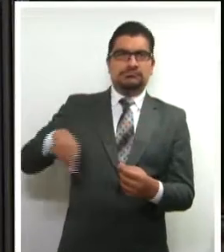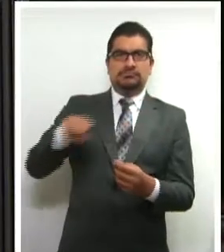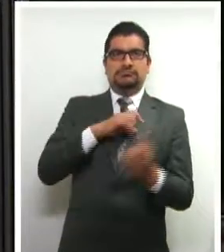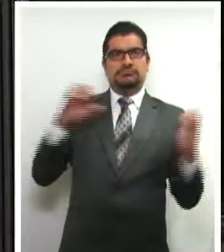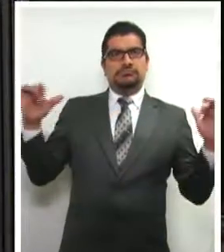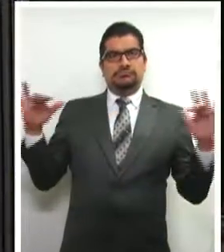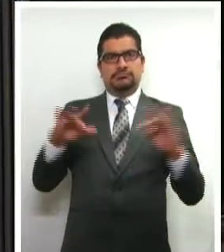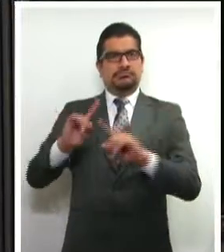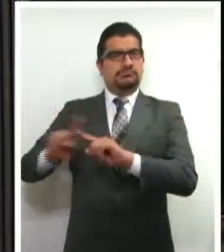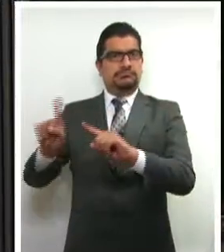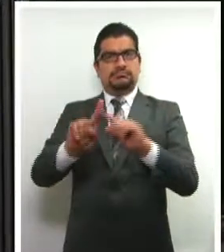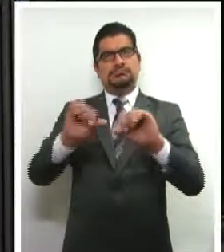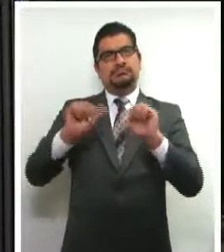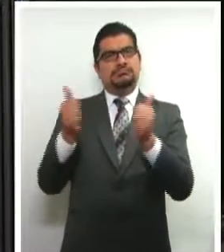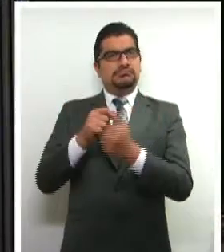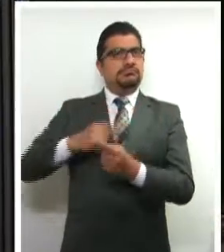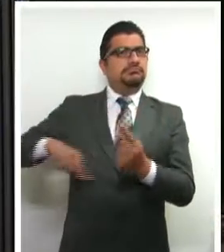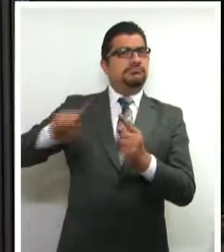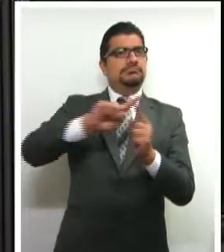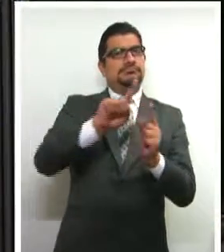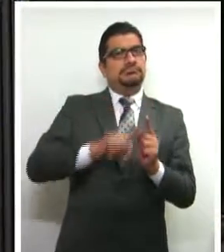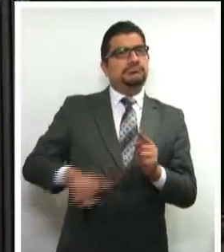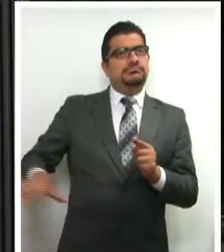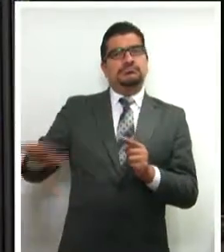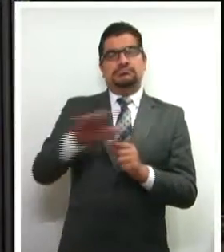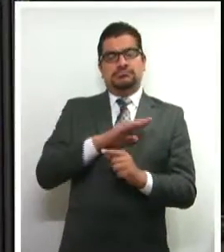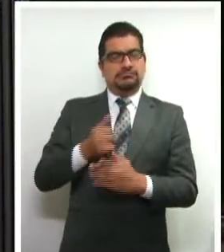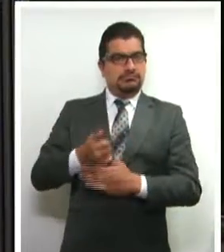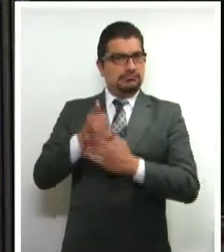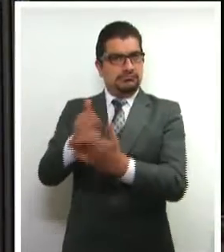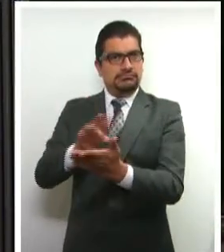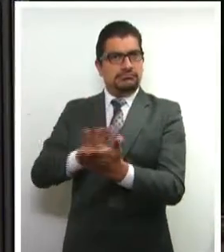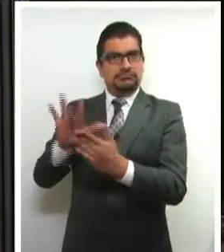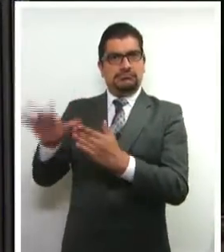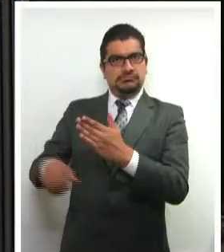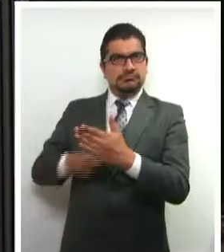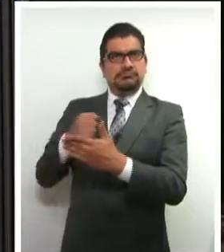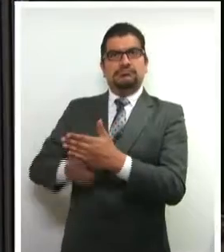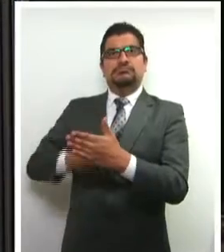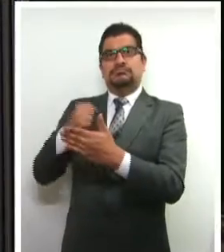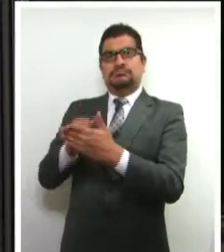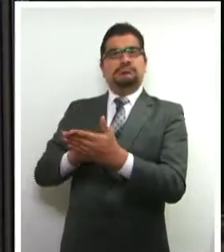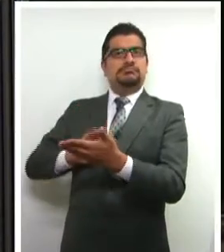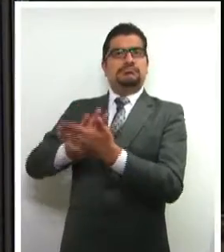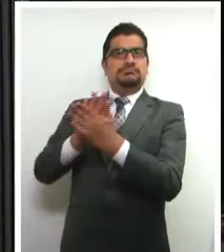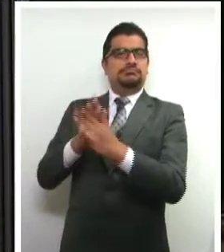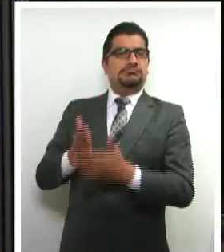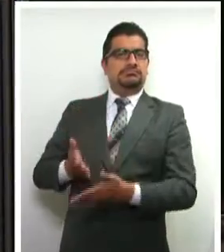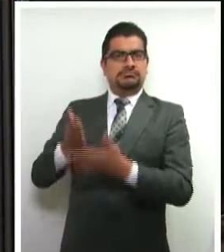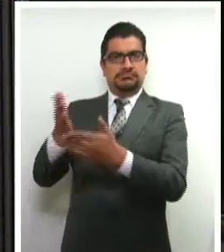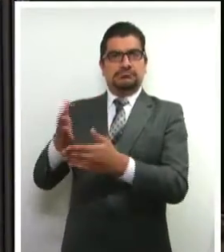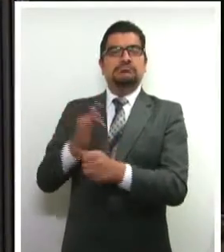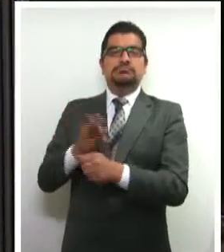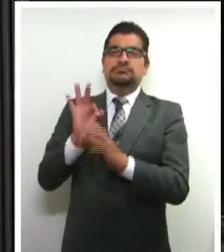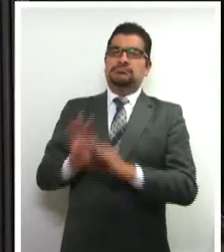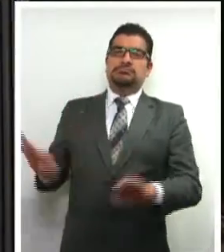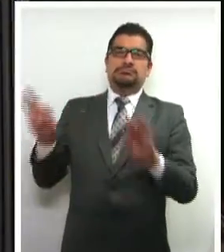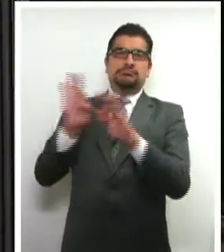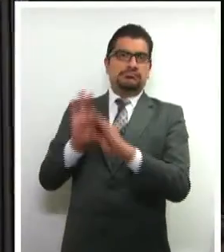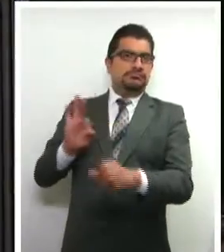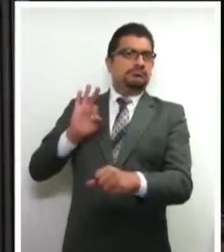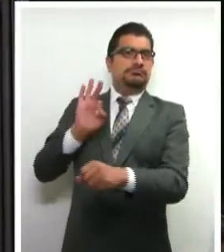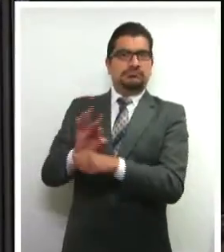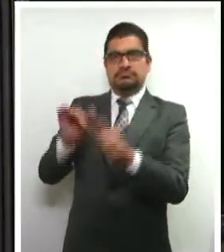las organizaciones de la sociedad civil que han hecho una gran lucha para este proceso. Es de suma importancia